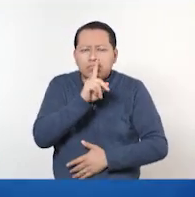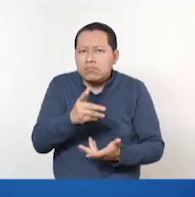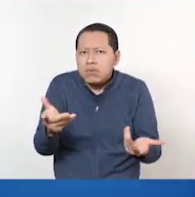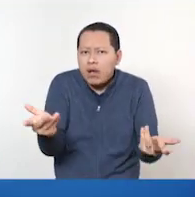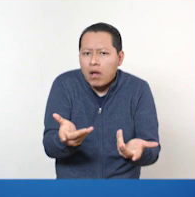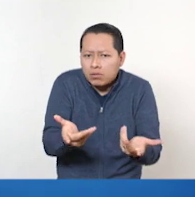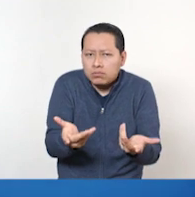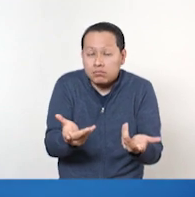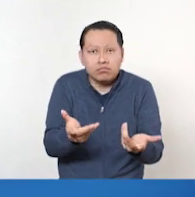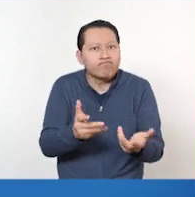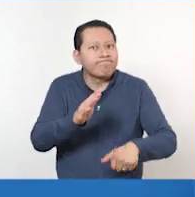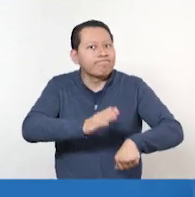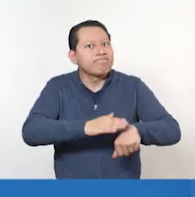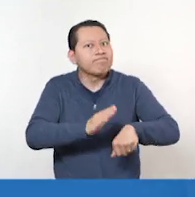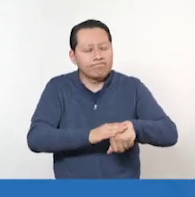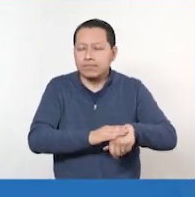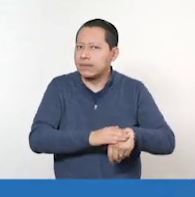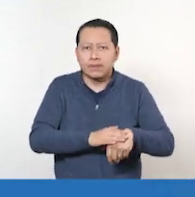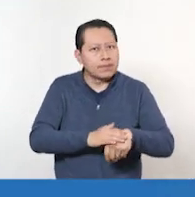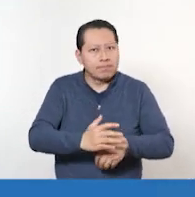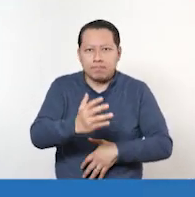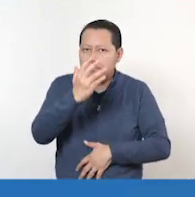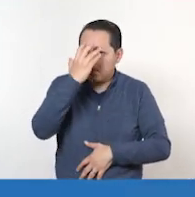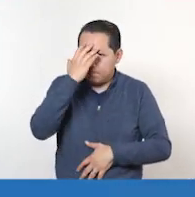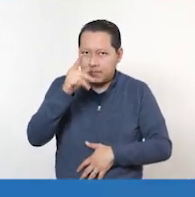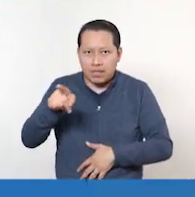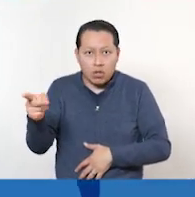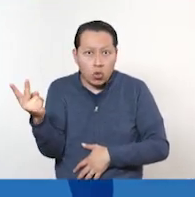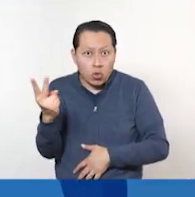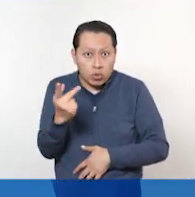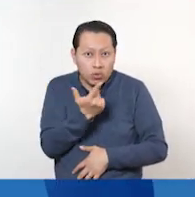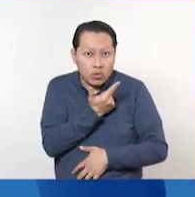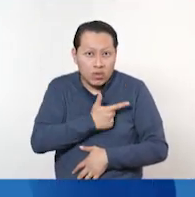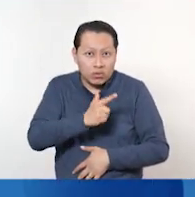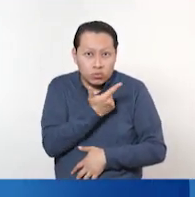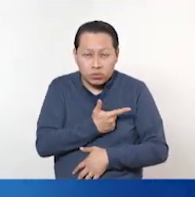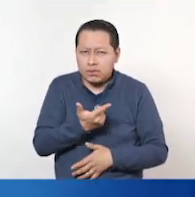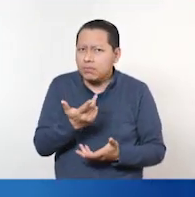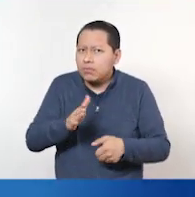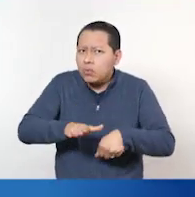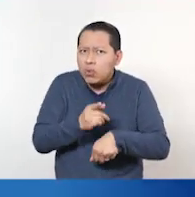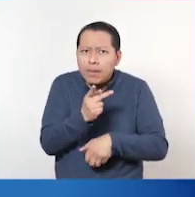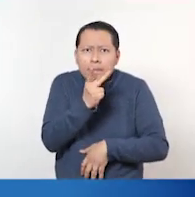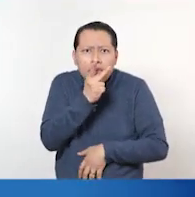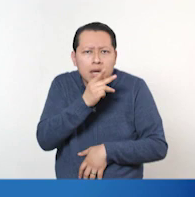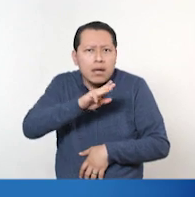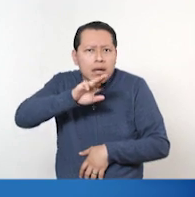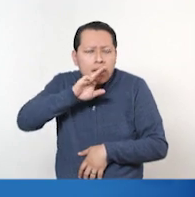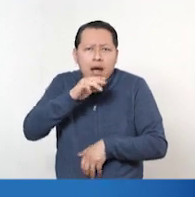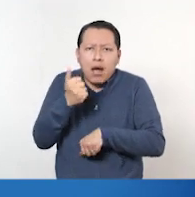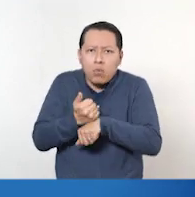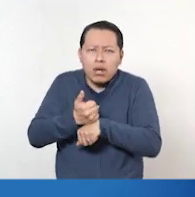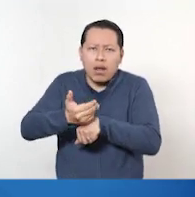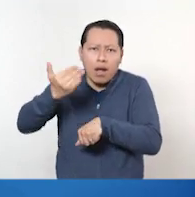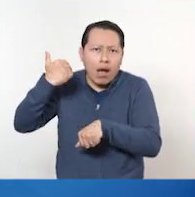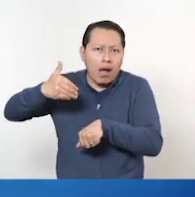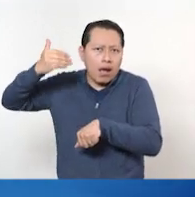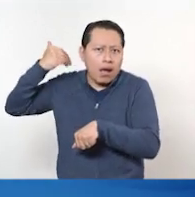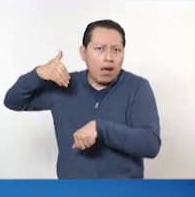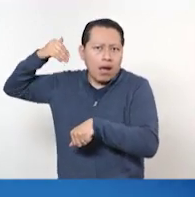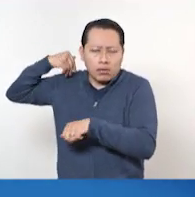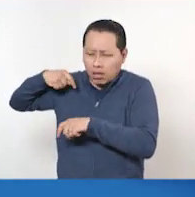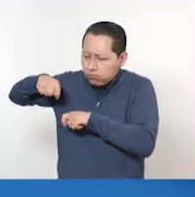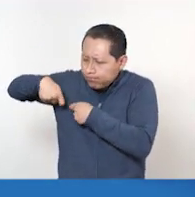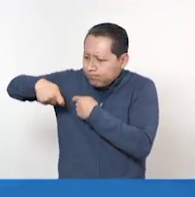Curi? Sí, Shanti. Qué pena que a esos muchachos no les guste la lengua maya, la lengua de sus padres y madres, de las abuelas y